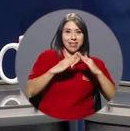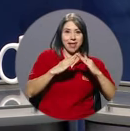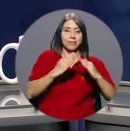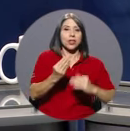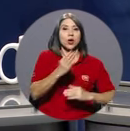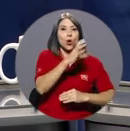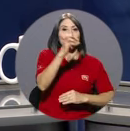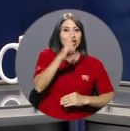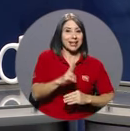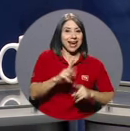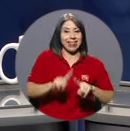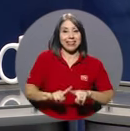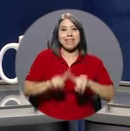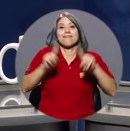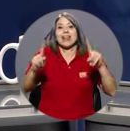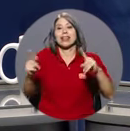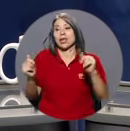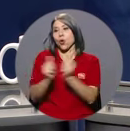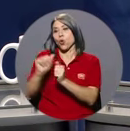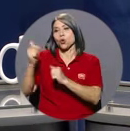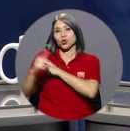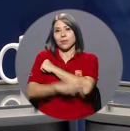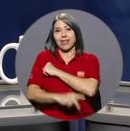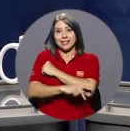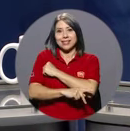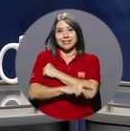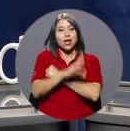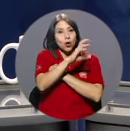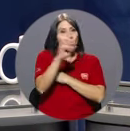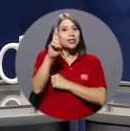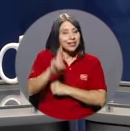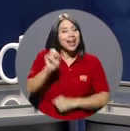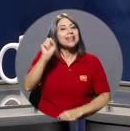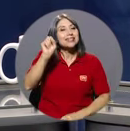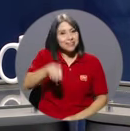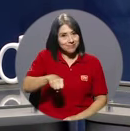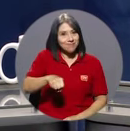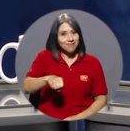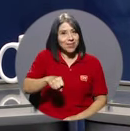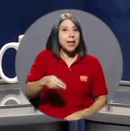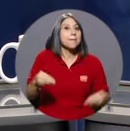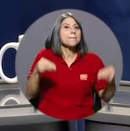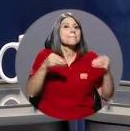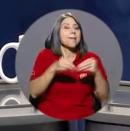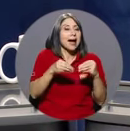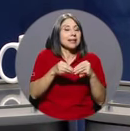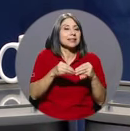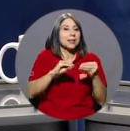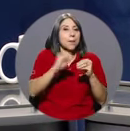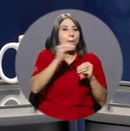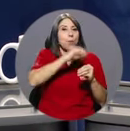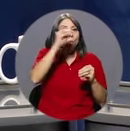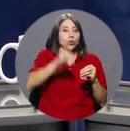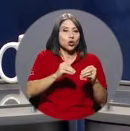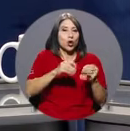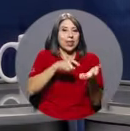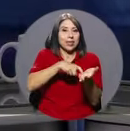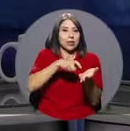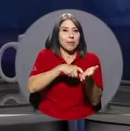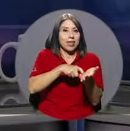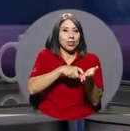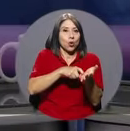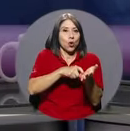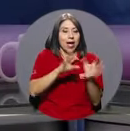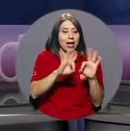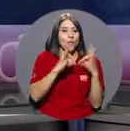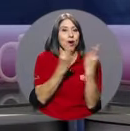Rica, a diferencia de otros países, sí tiene una mayor, ya ha tenido una mayor proporción de endeudamiento hacia hogares, ¿okay? Me refiero a